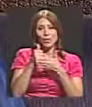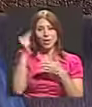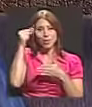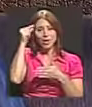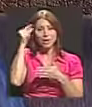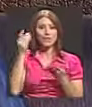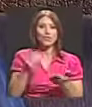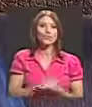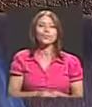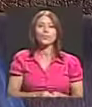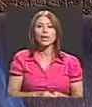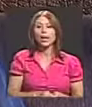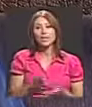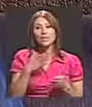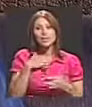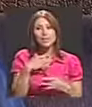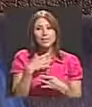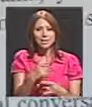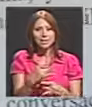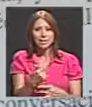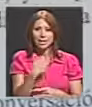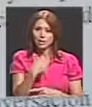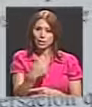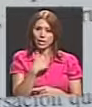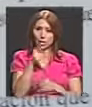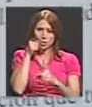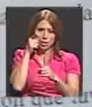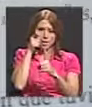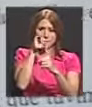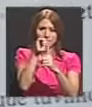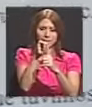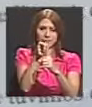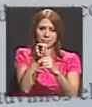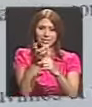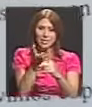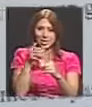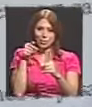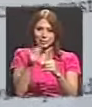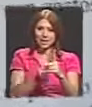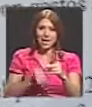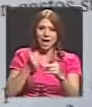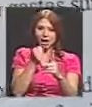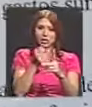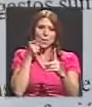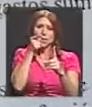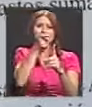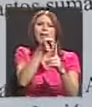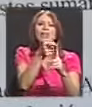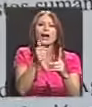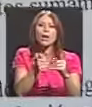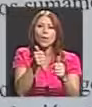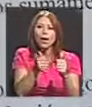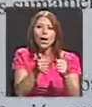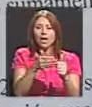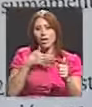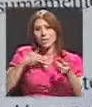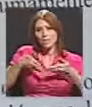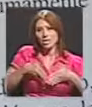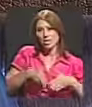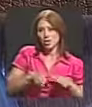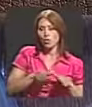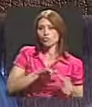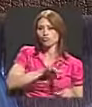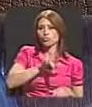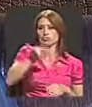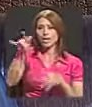esto es más que todo lo que me interesa que yo tengo una meta de este año la meta es llevar a mi hijo a